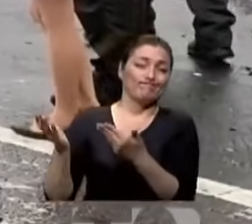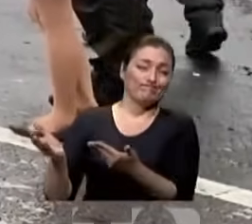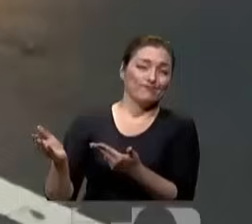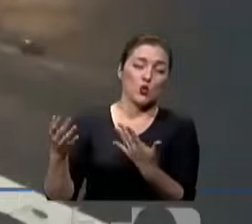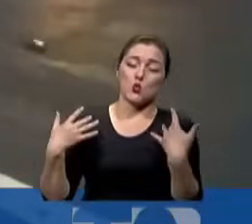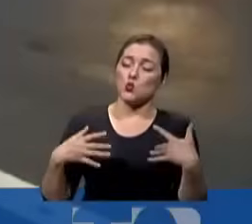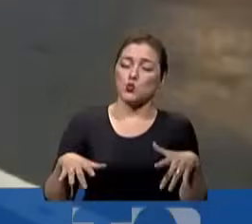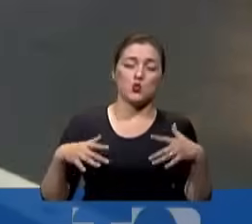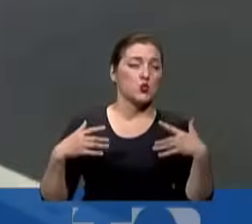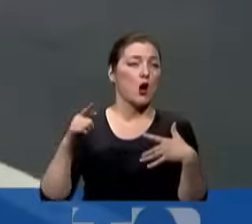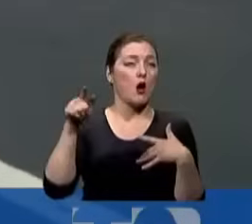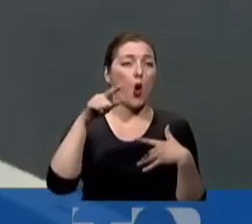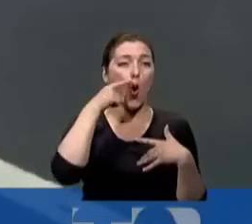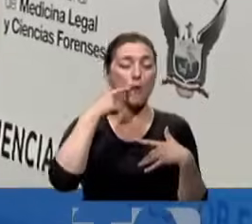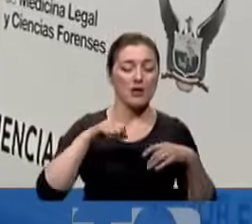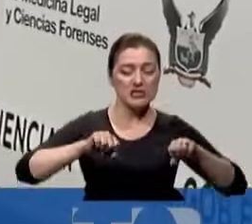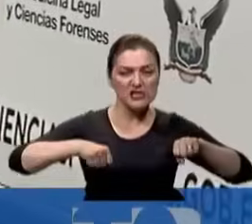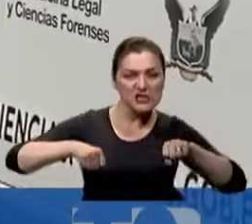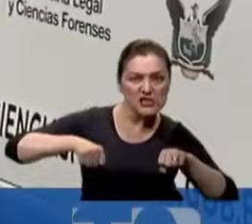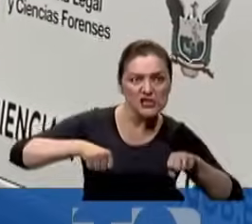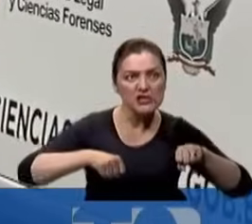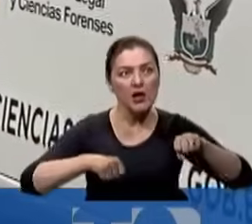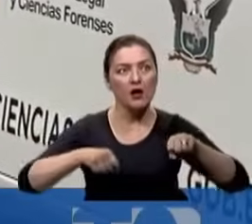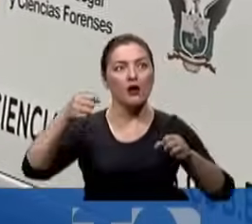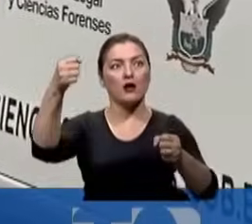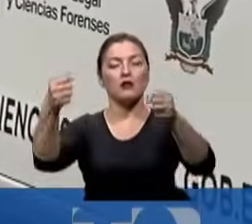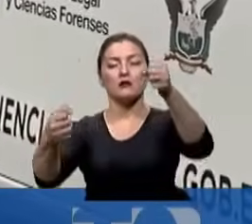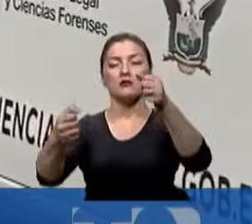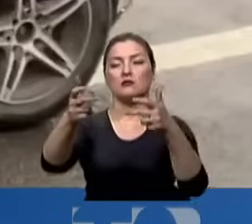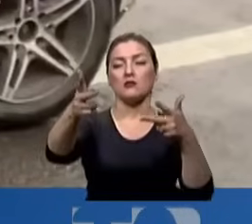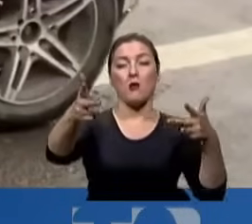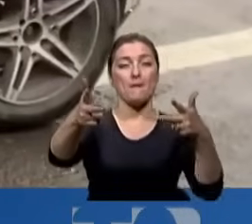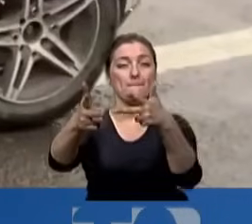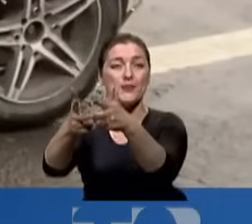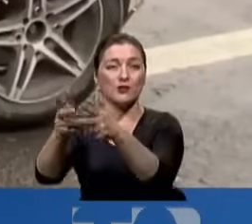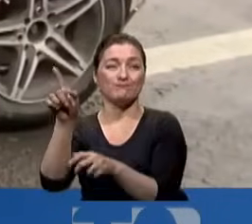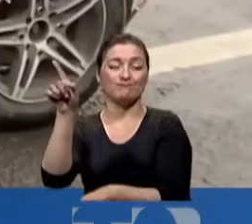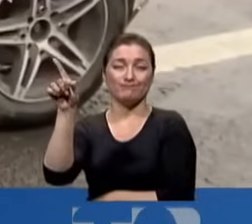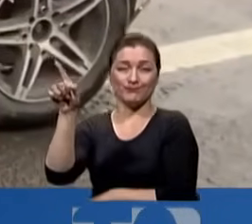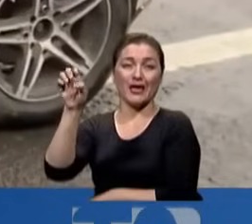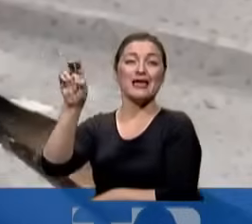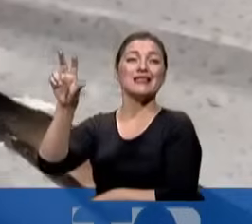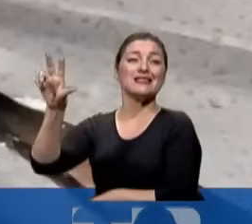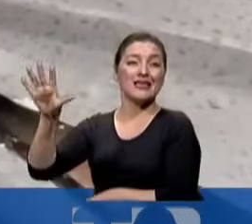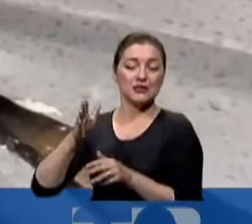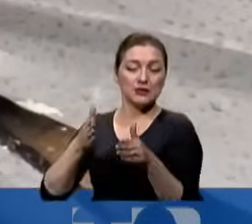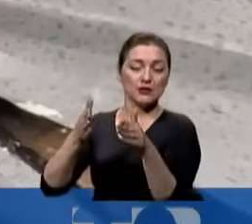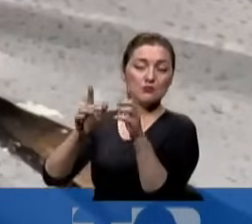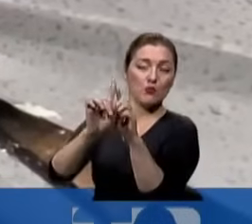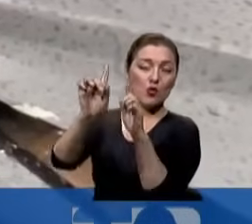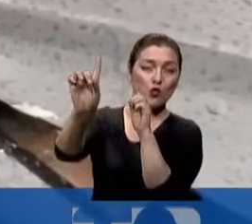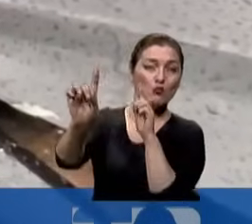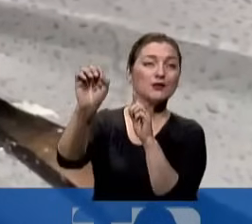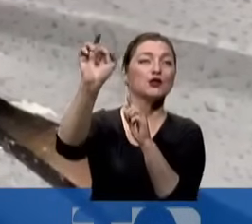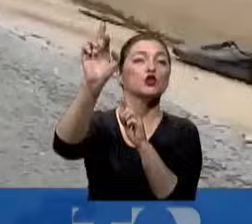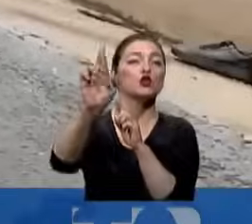trágico luego de que un motorizado se impactara contra un automóvil que circulaba por la Panamericana E35 a un kilómetro